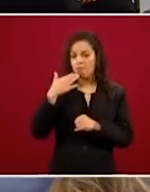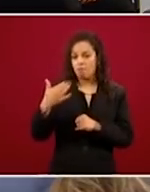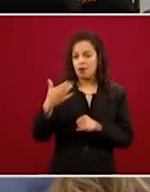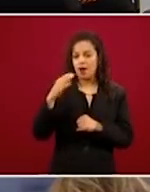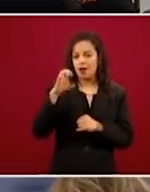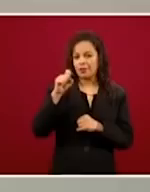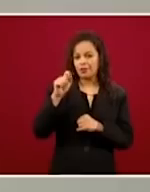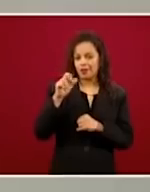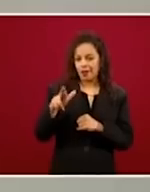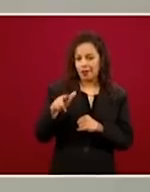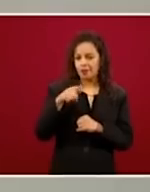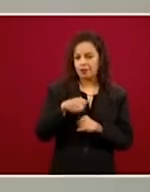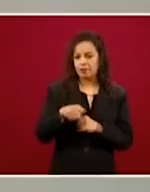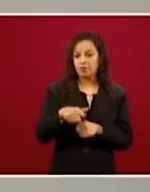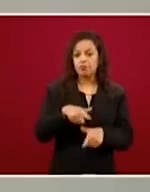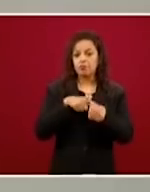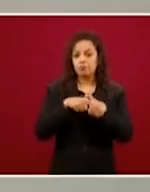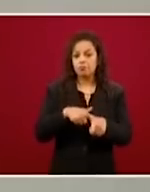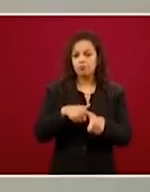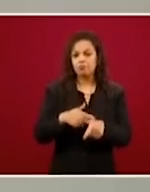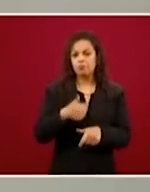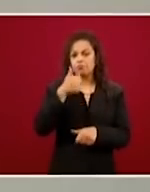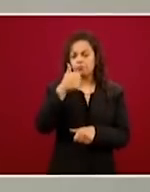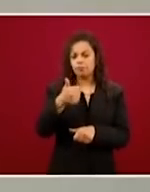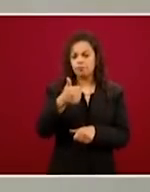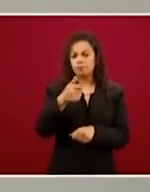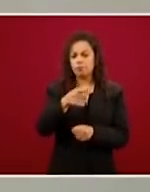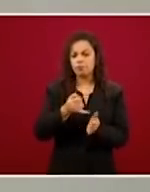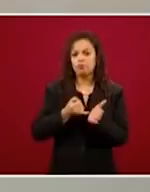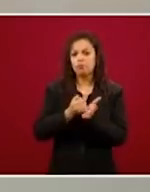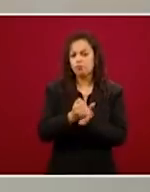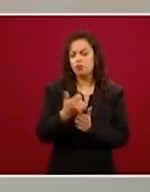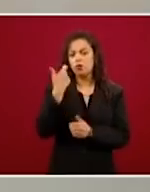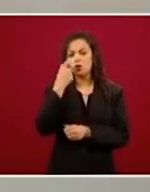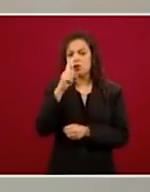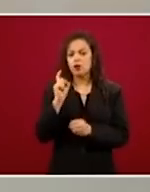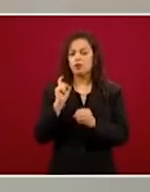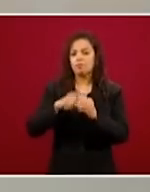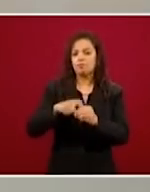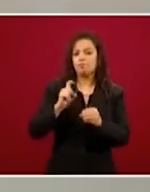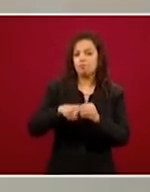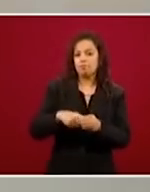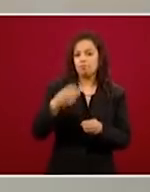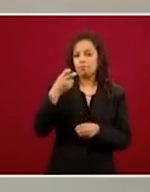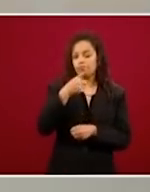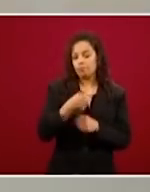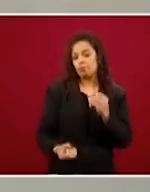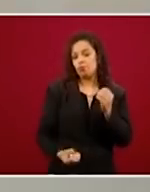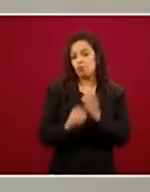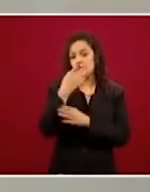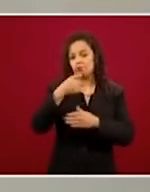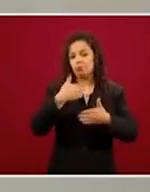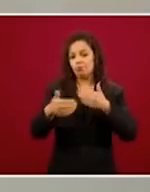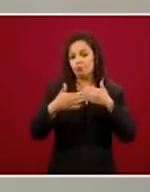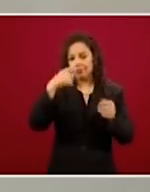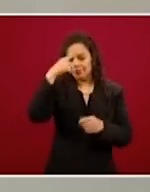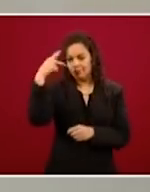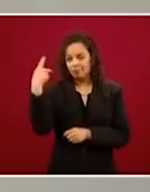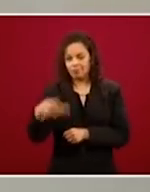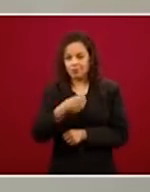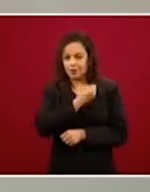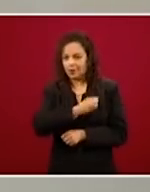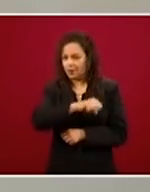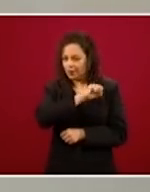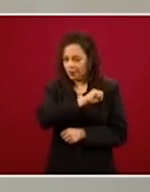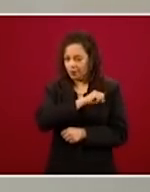y hubo seis que decidieron no integrarse a este nuevo modelo de salud como indicamos